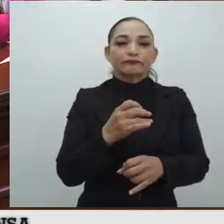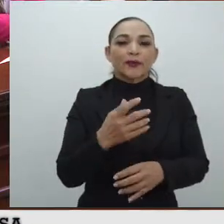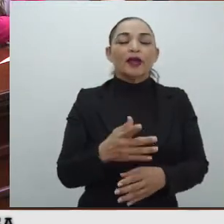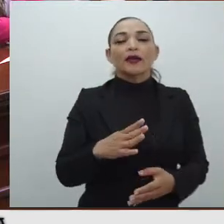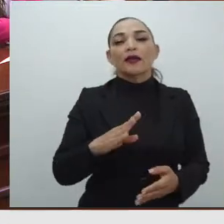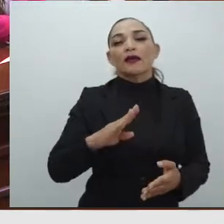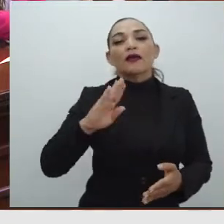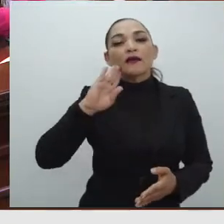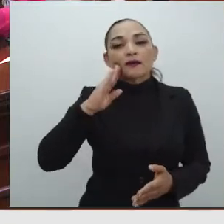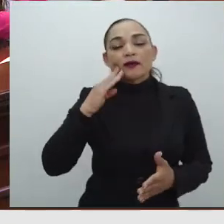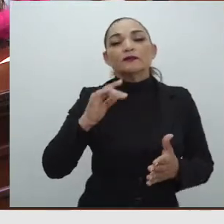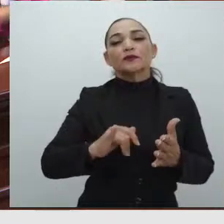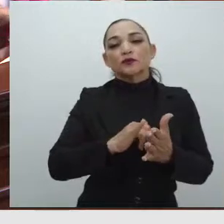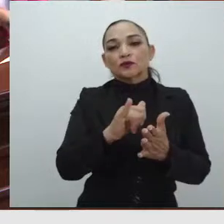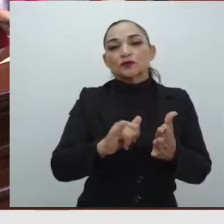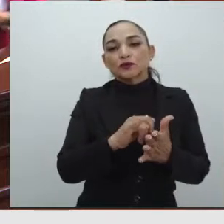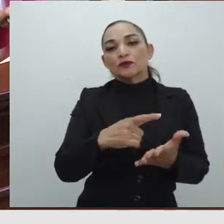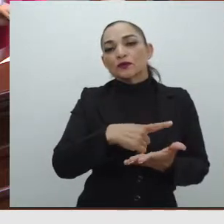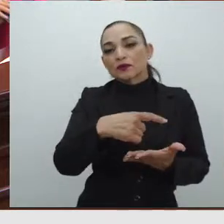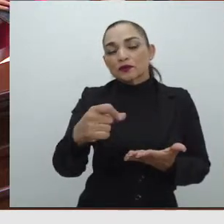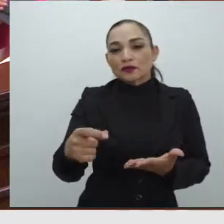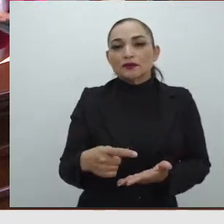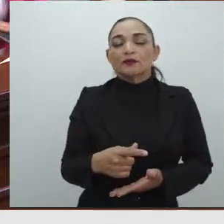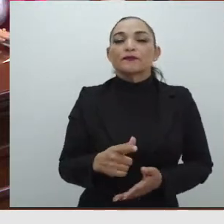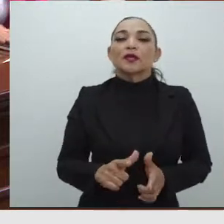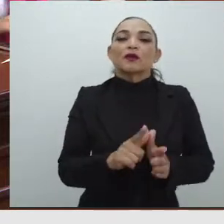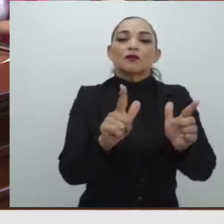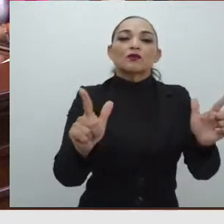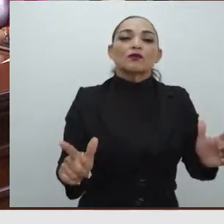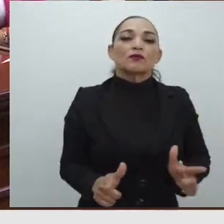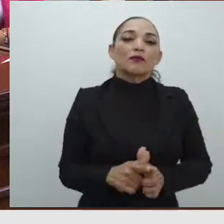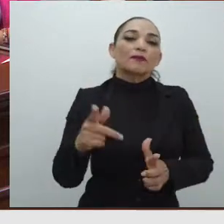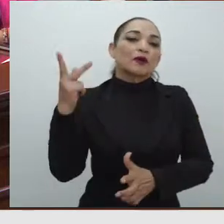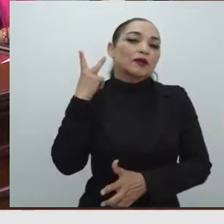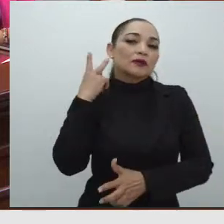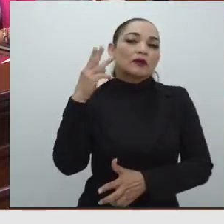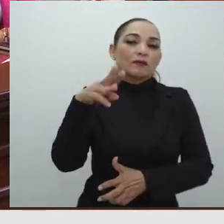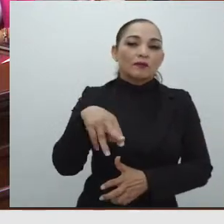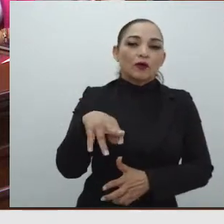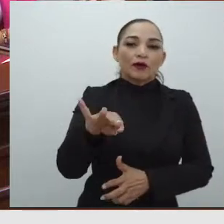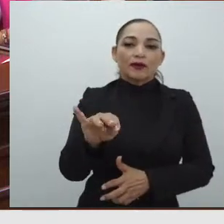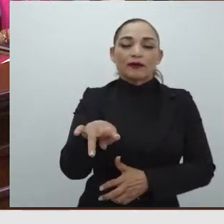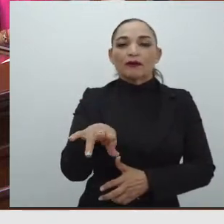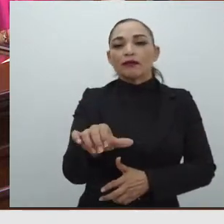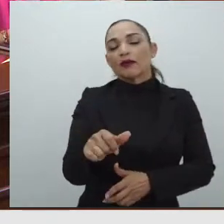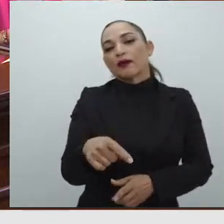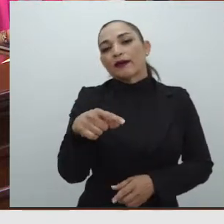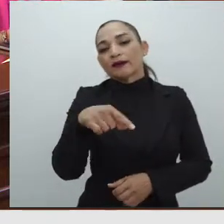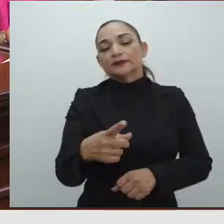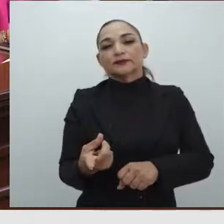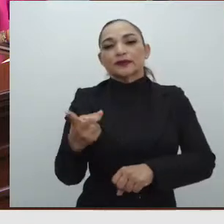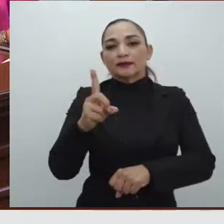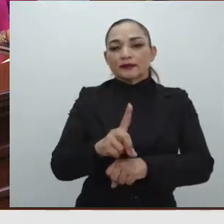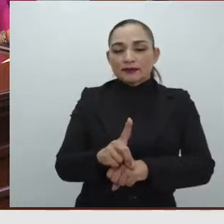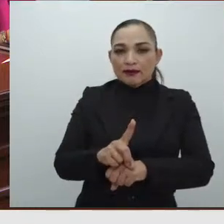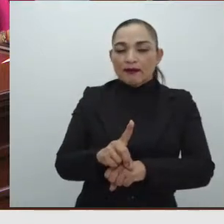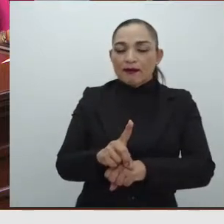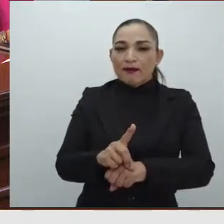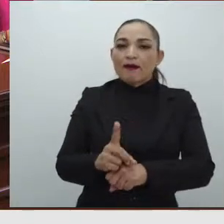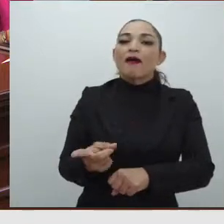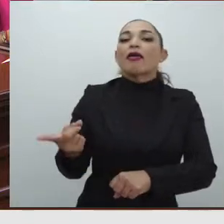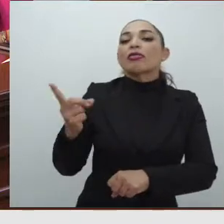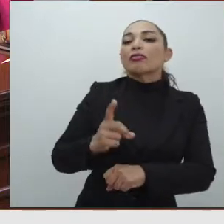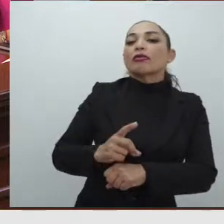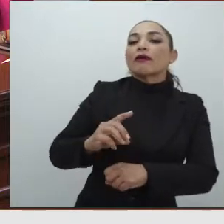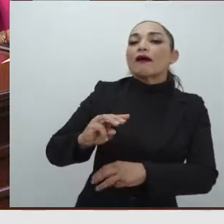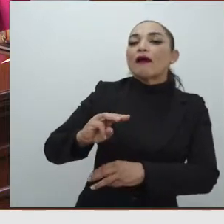De parte del grupo parlamentario de Morena, en este día, el Día Mundial de